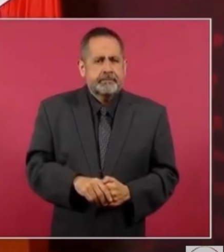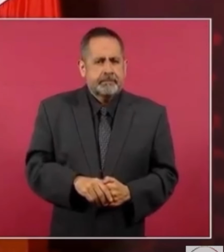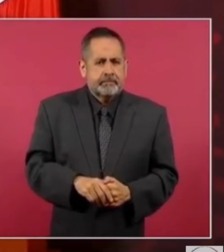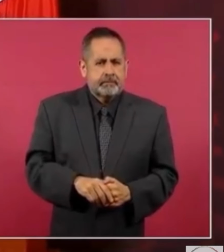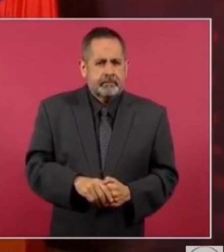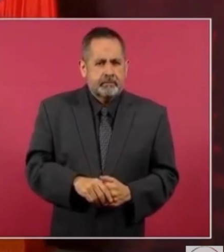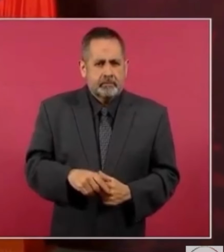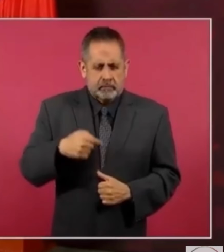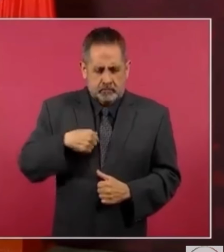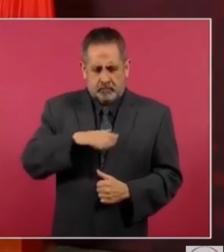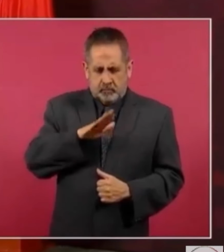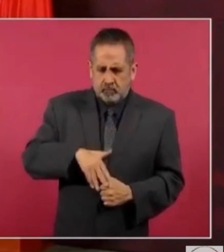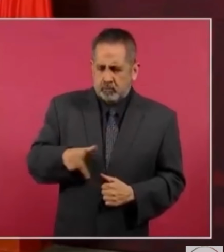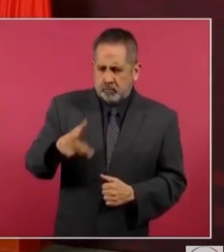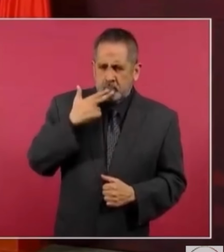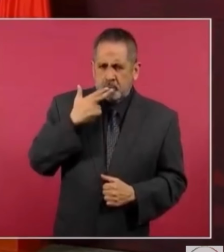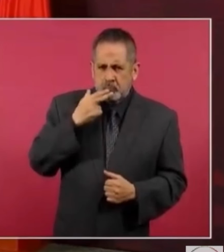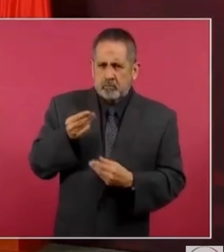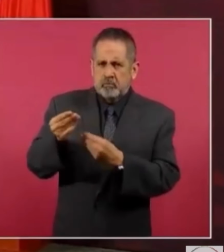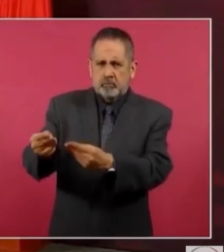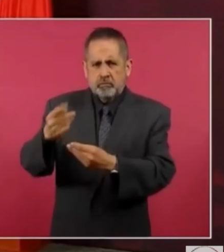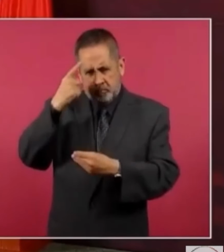Cuando yo me muera, usen eso